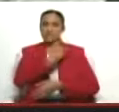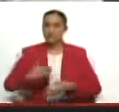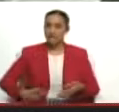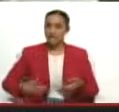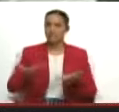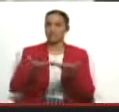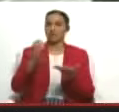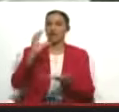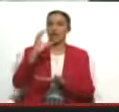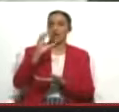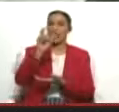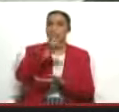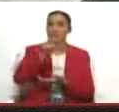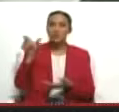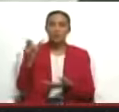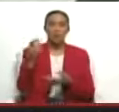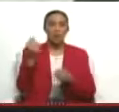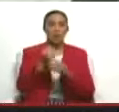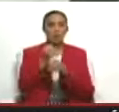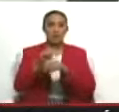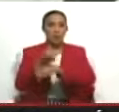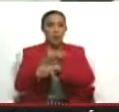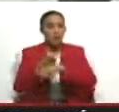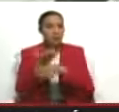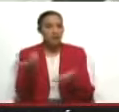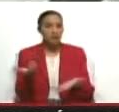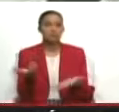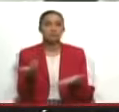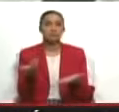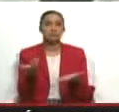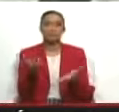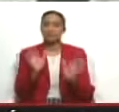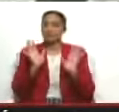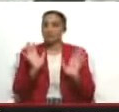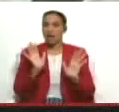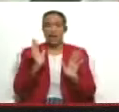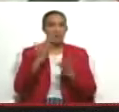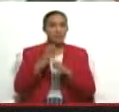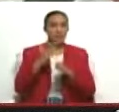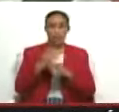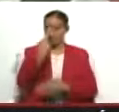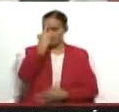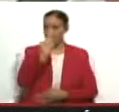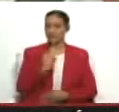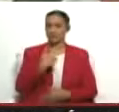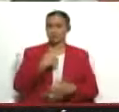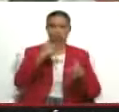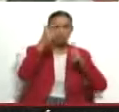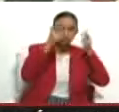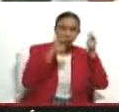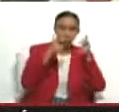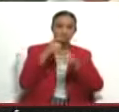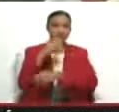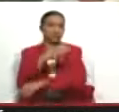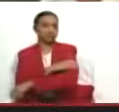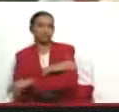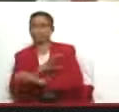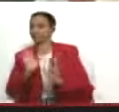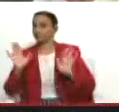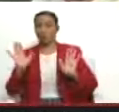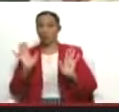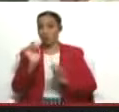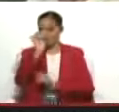Judicial independientemente su posición en contra del Estado venezolano Yo respeto la trayectoria por ejemplo de